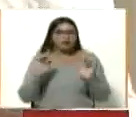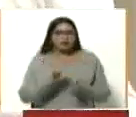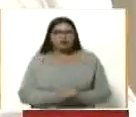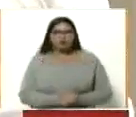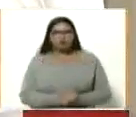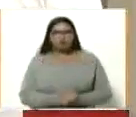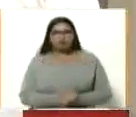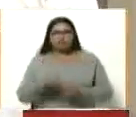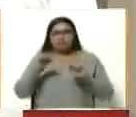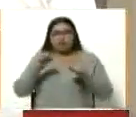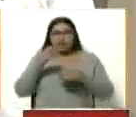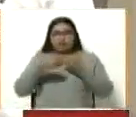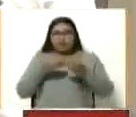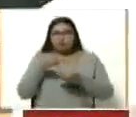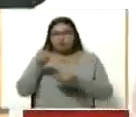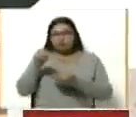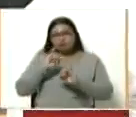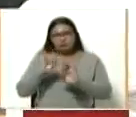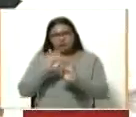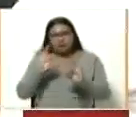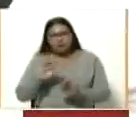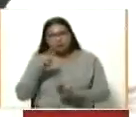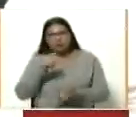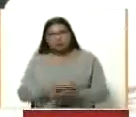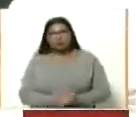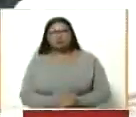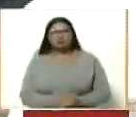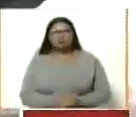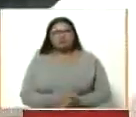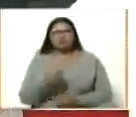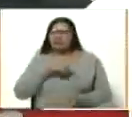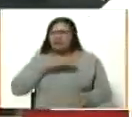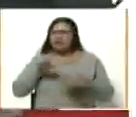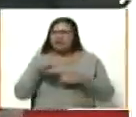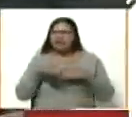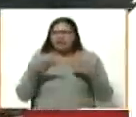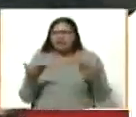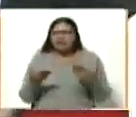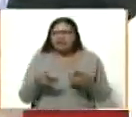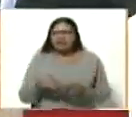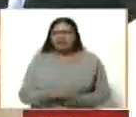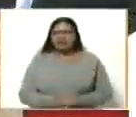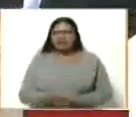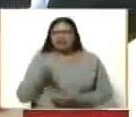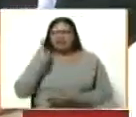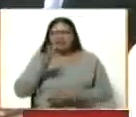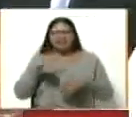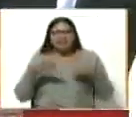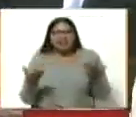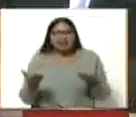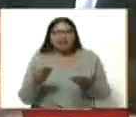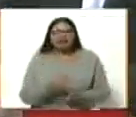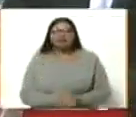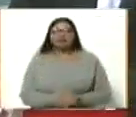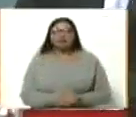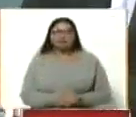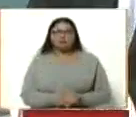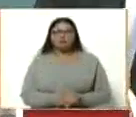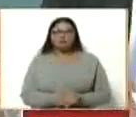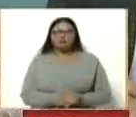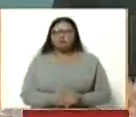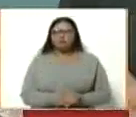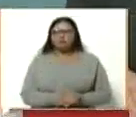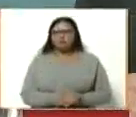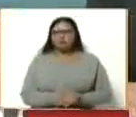y así fue. Ahora bien, Roy, ¿de qué se le acusa? ¿De qué se le acusa a Alex Saab? Bueno, Alex Saab en el